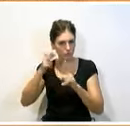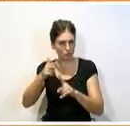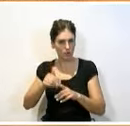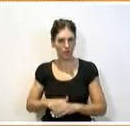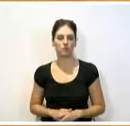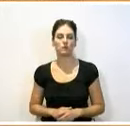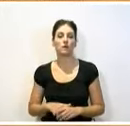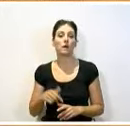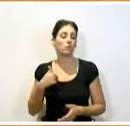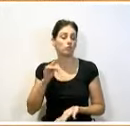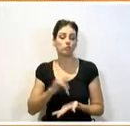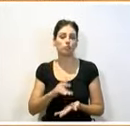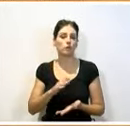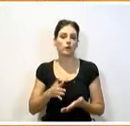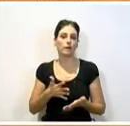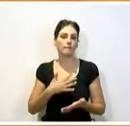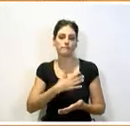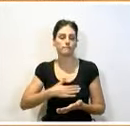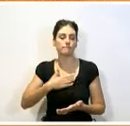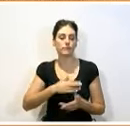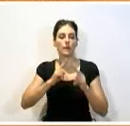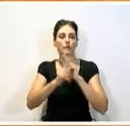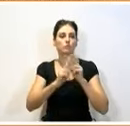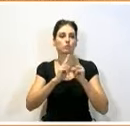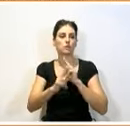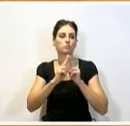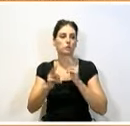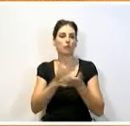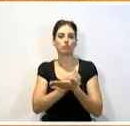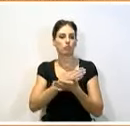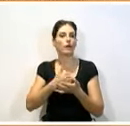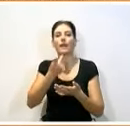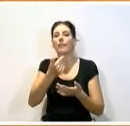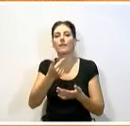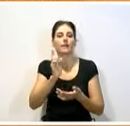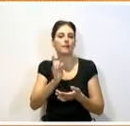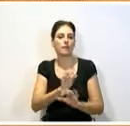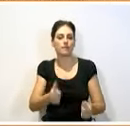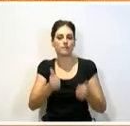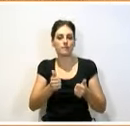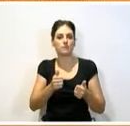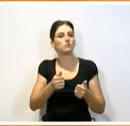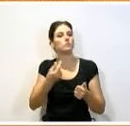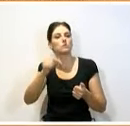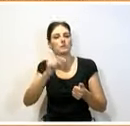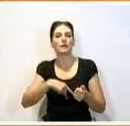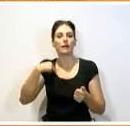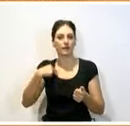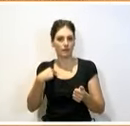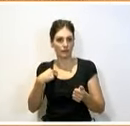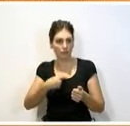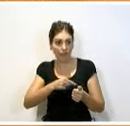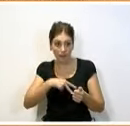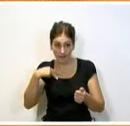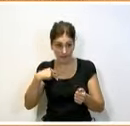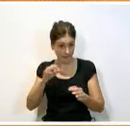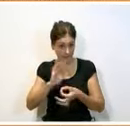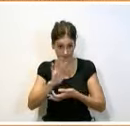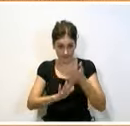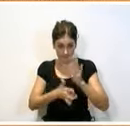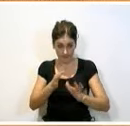estoy encantado de responderle a todo lo que haya que responder. Simplemente quería decirle que esto es una interpelación general y de general no ha tenido nada. Esto tendría que haber sido